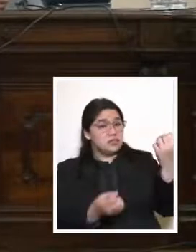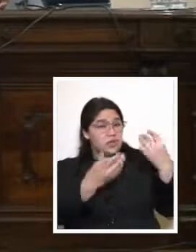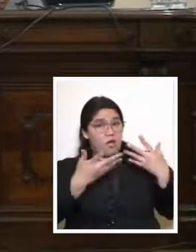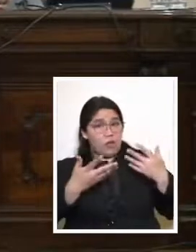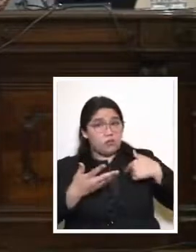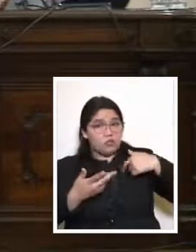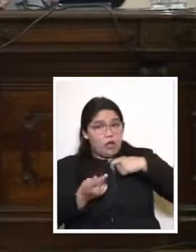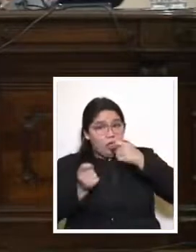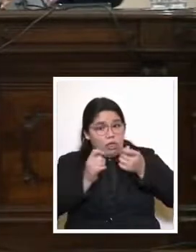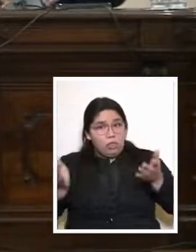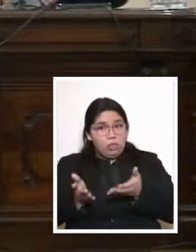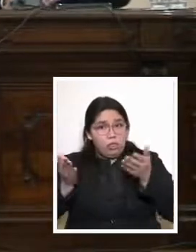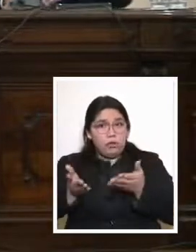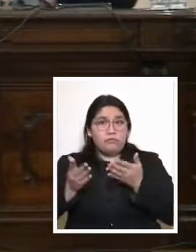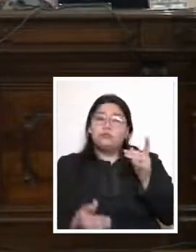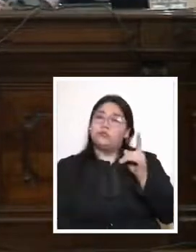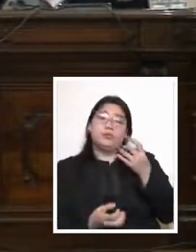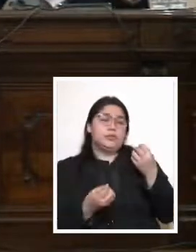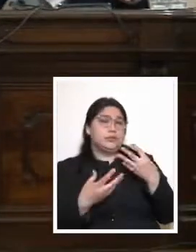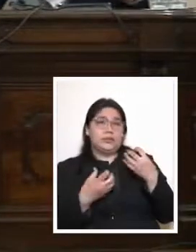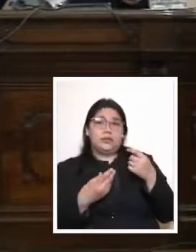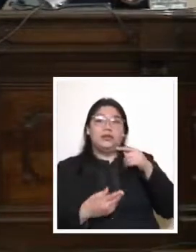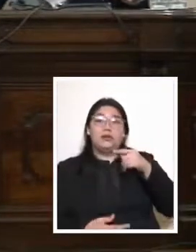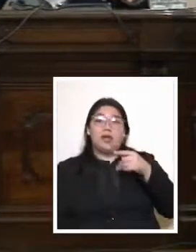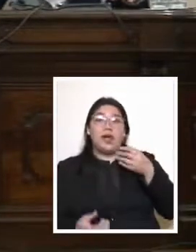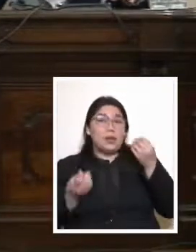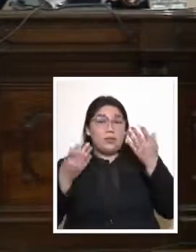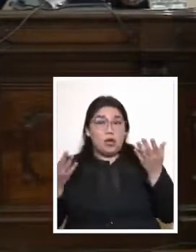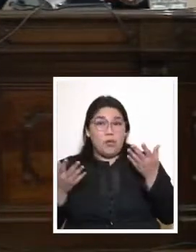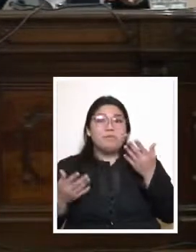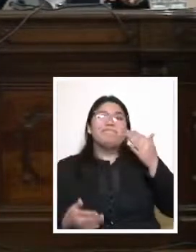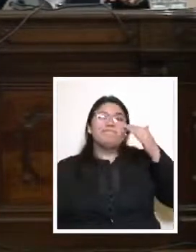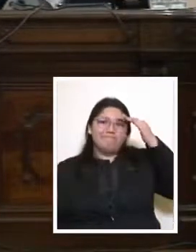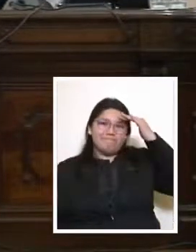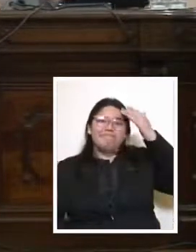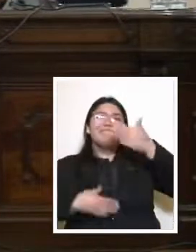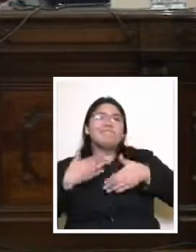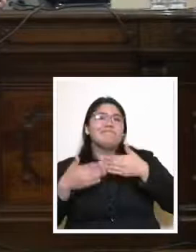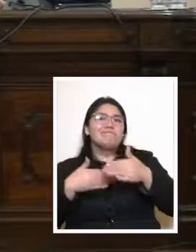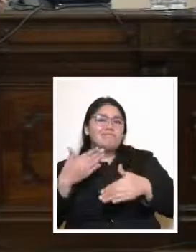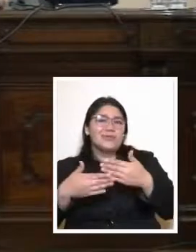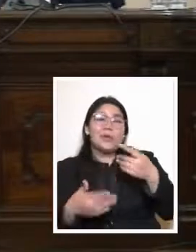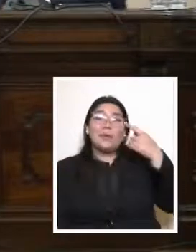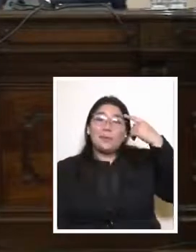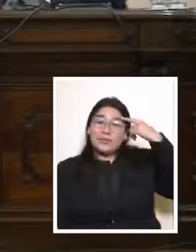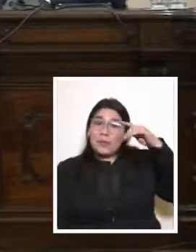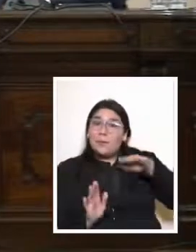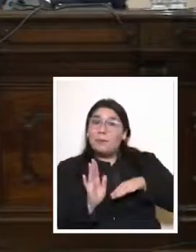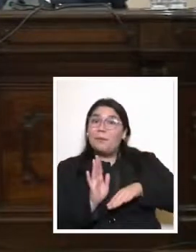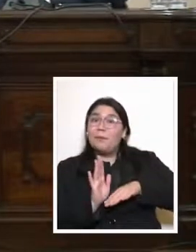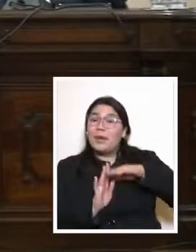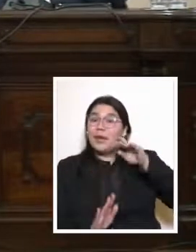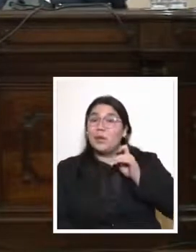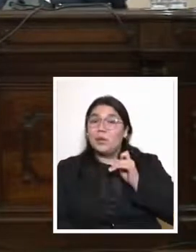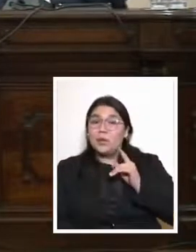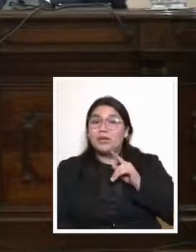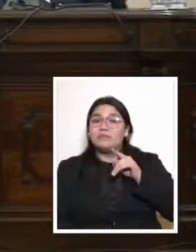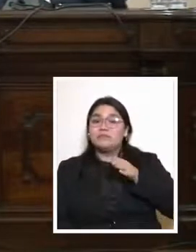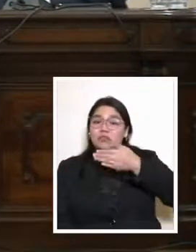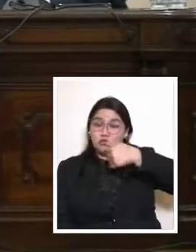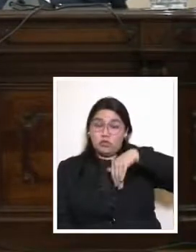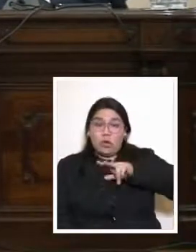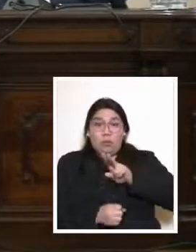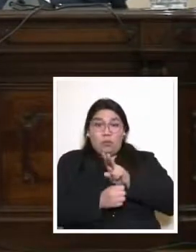es algo que uno aprende en la práctica. Y yo creo que el más grande mérito que hay ahí es la búsqueda que nosotros